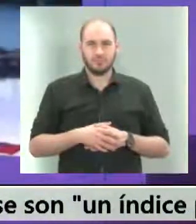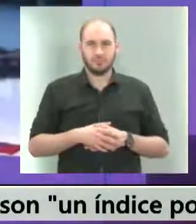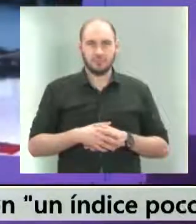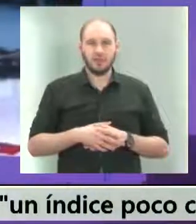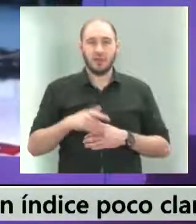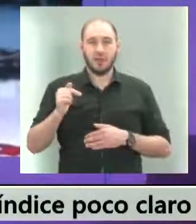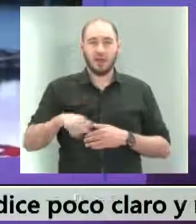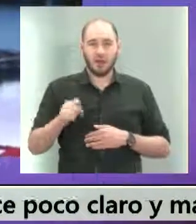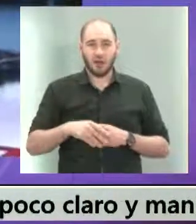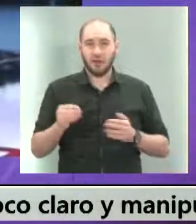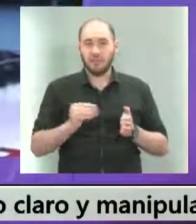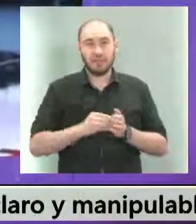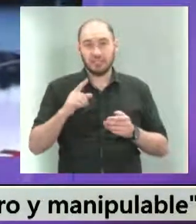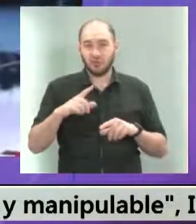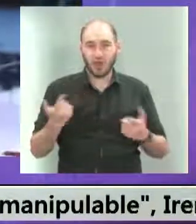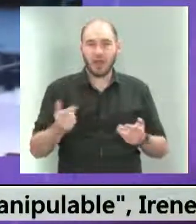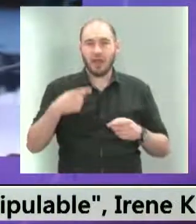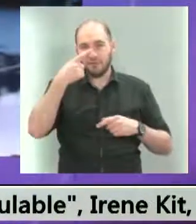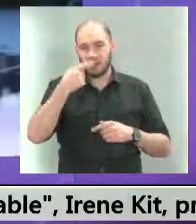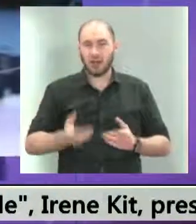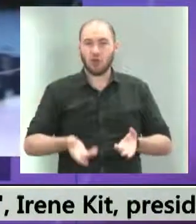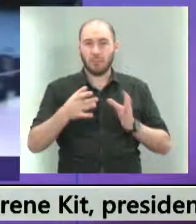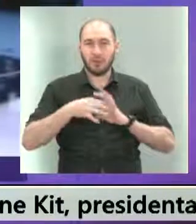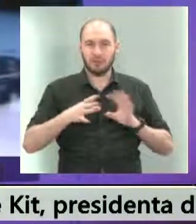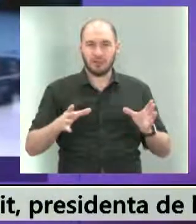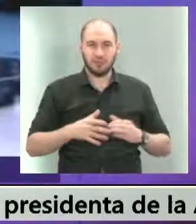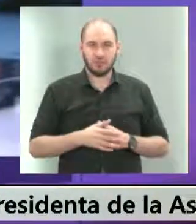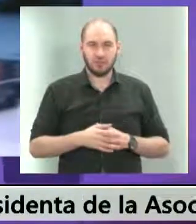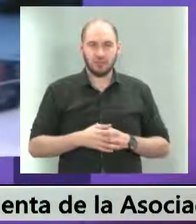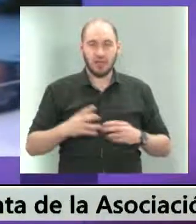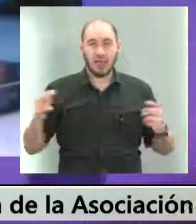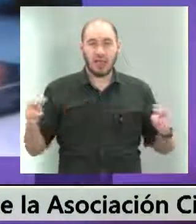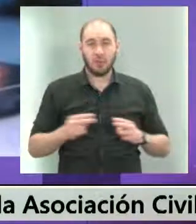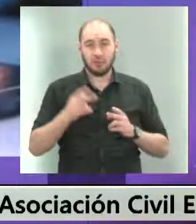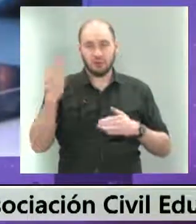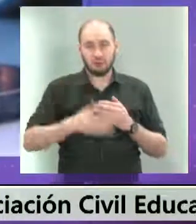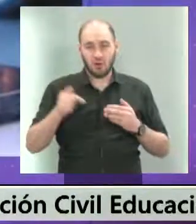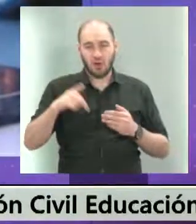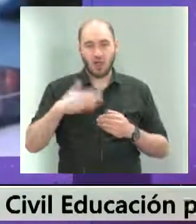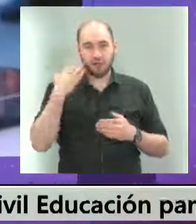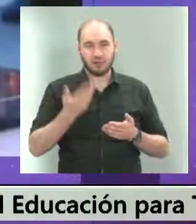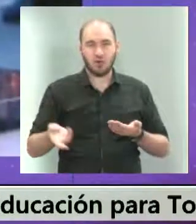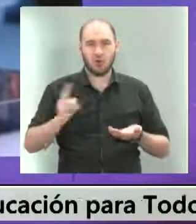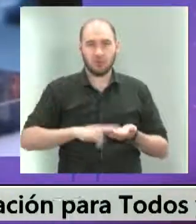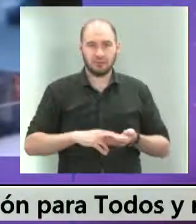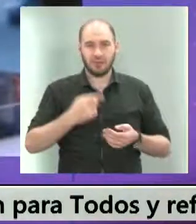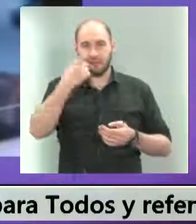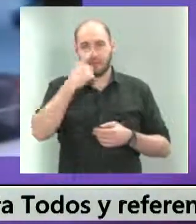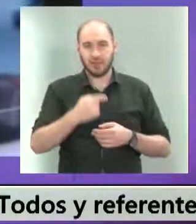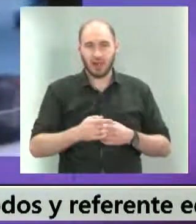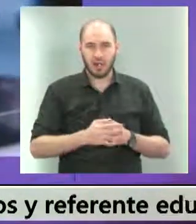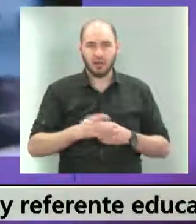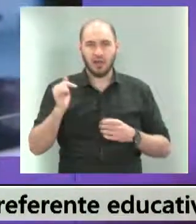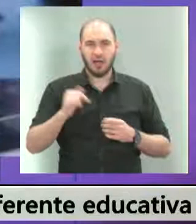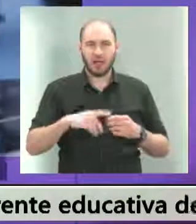Hoy por hoy no hay fecha establecida para la final de la Copa Libertadores. El encuentro se canceló esta tarde nuevamente, en una final que ha estado